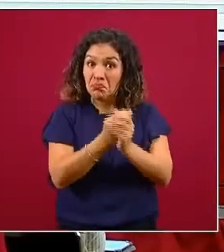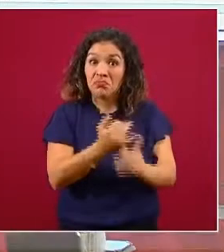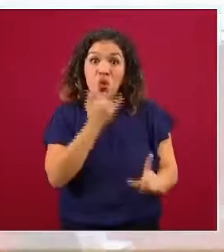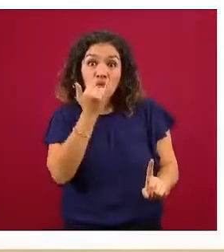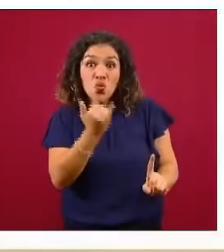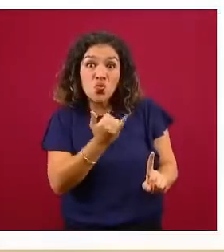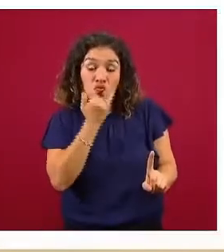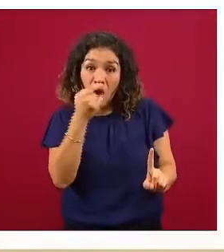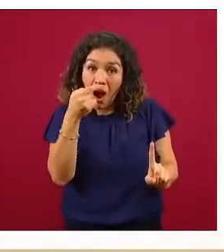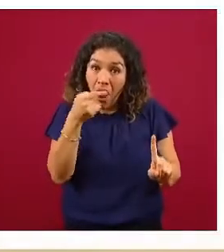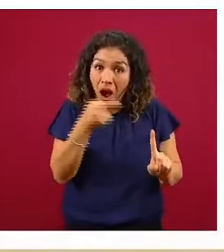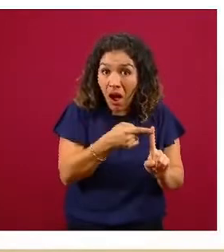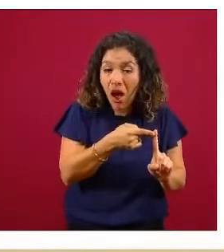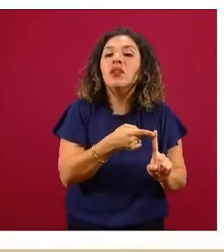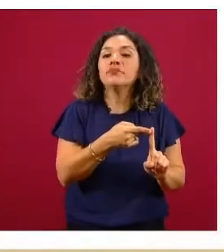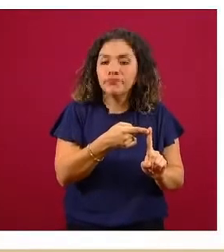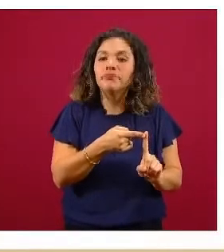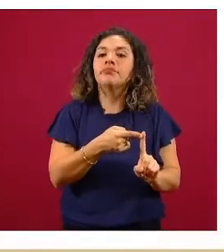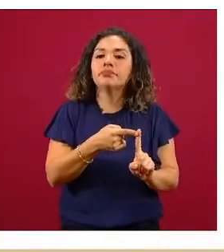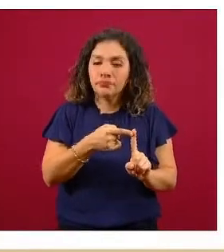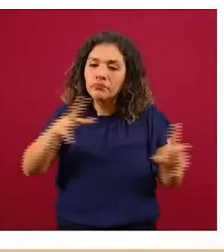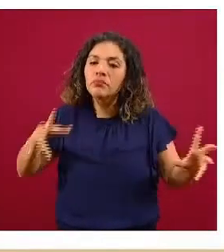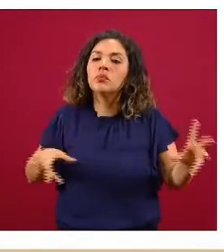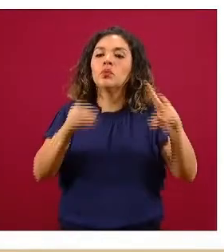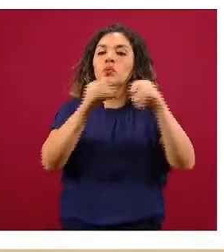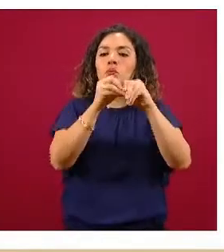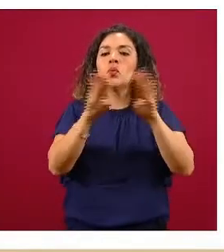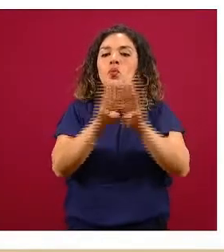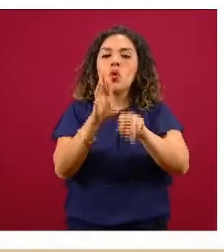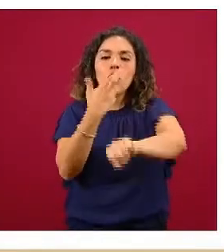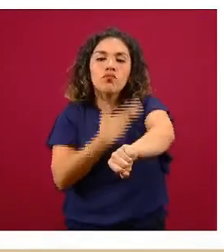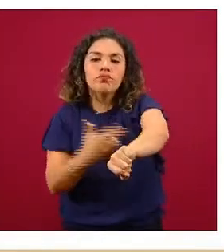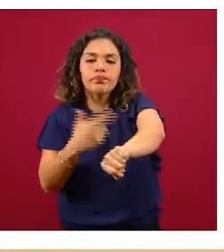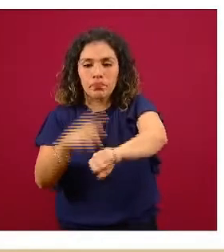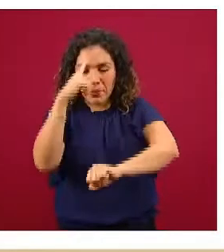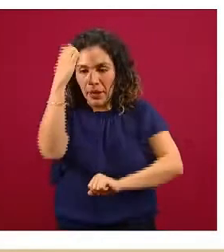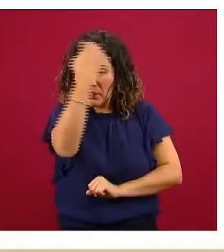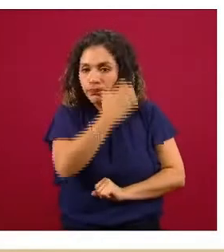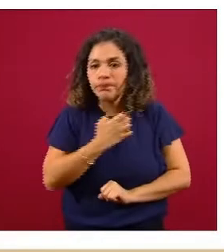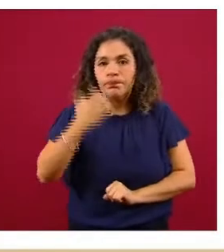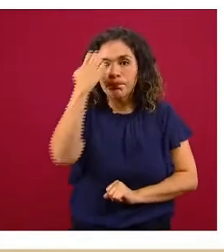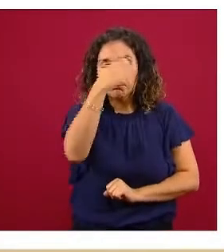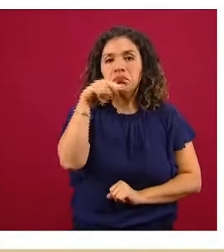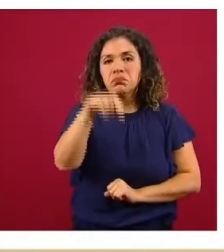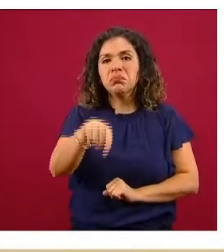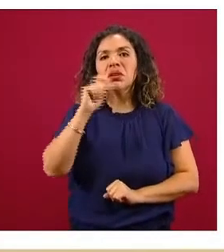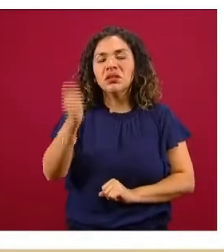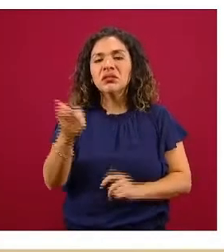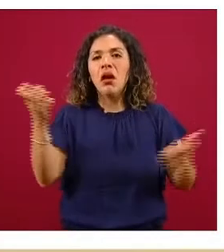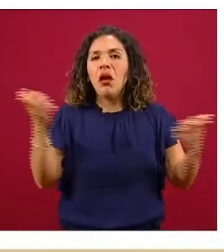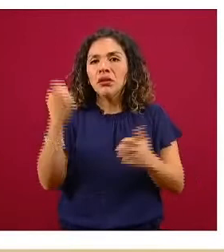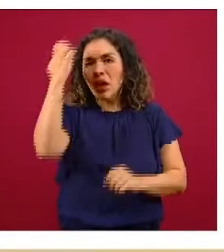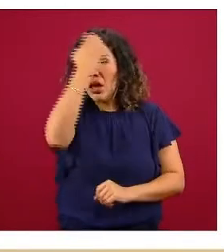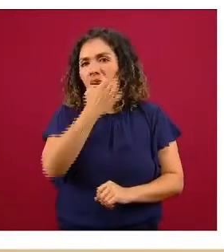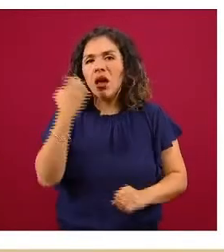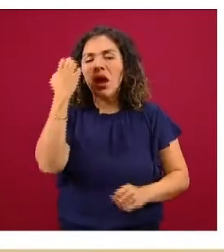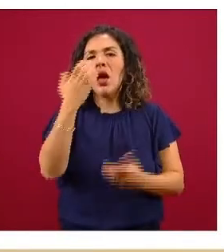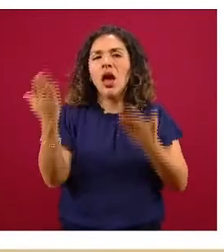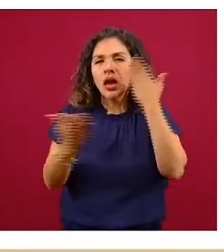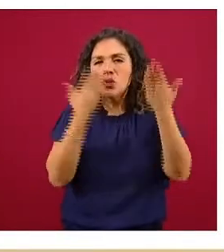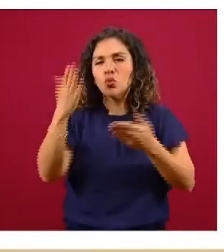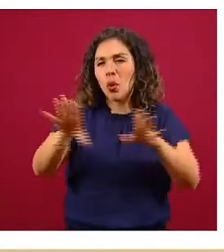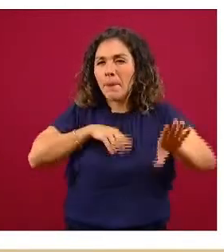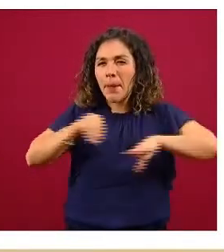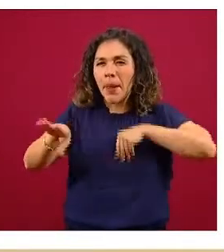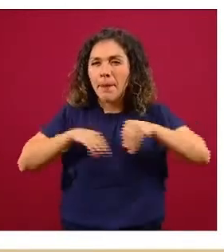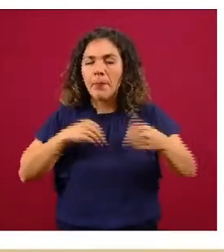casos sospechosos, entran a un protocolo de estudio en la unidad que incluye la elaboración de un estudio epidemiológico,